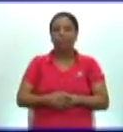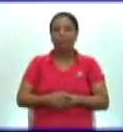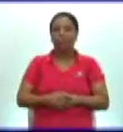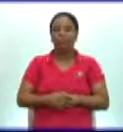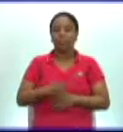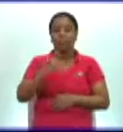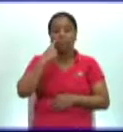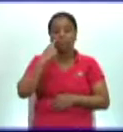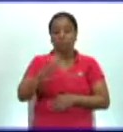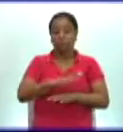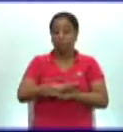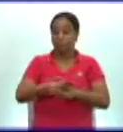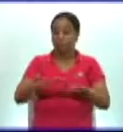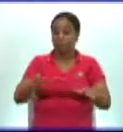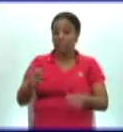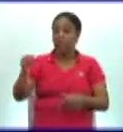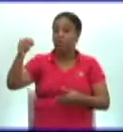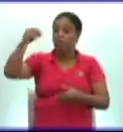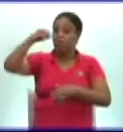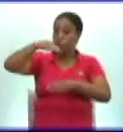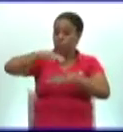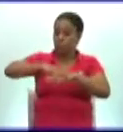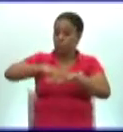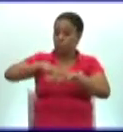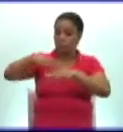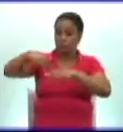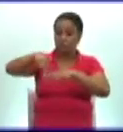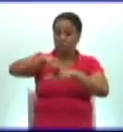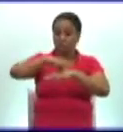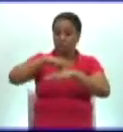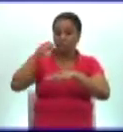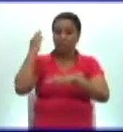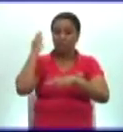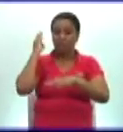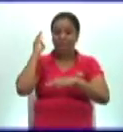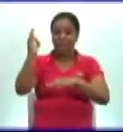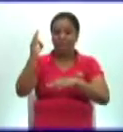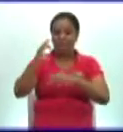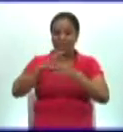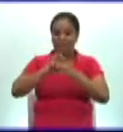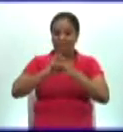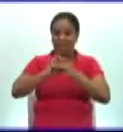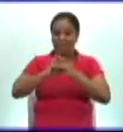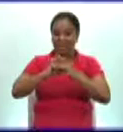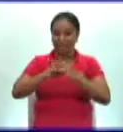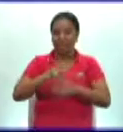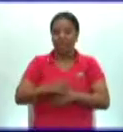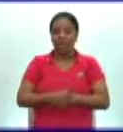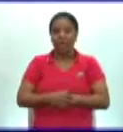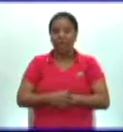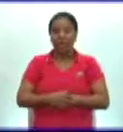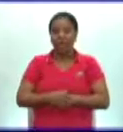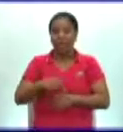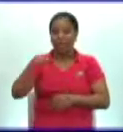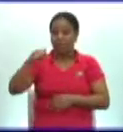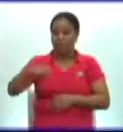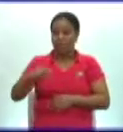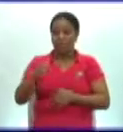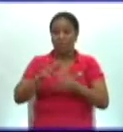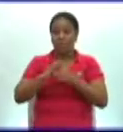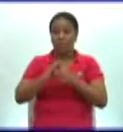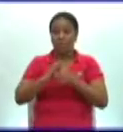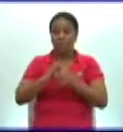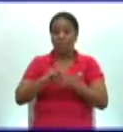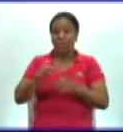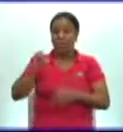Conocemos que ya sobre ese cuerpo actúa la fuerza de gravedad. En este caso va a ser una fuerza de gravedad